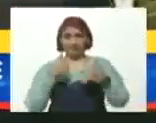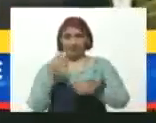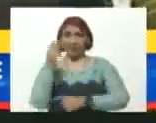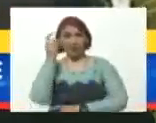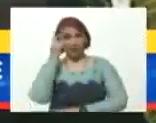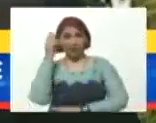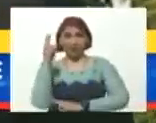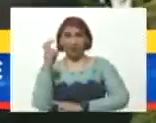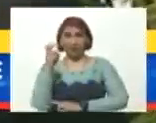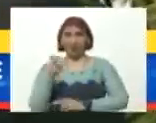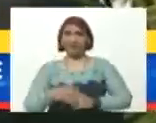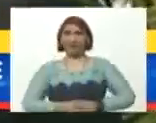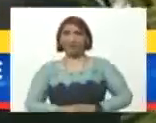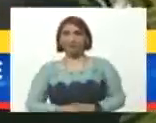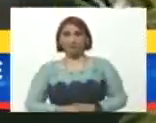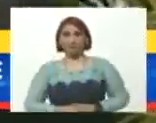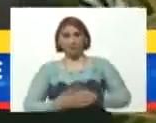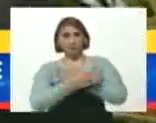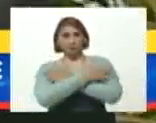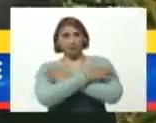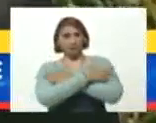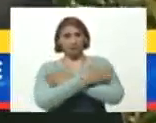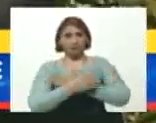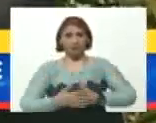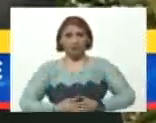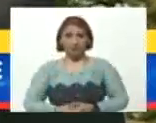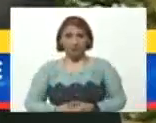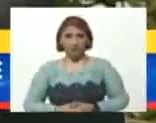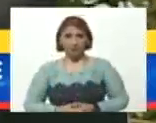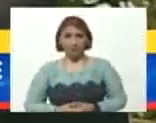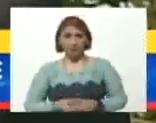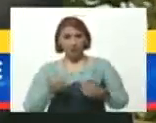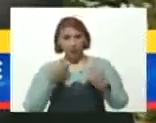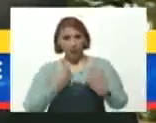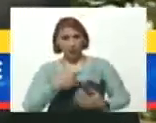viernes. Mis felicitaciones. Bueno, señor